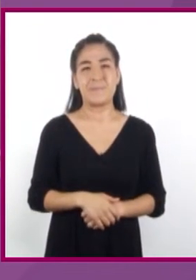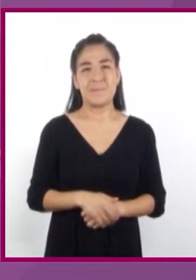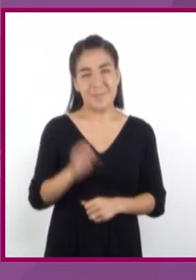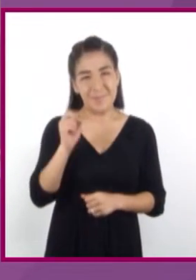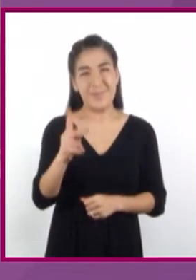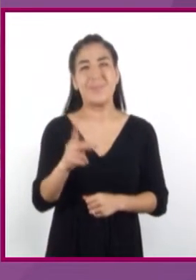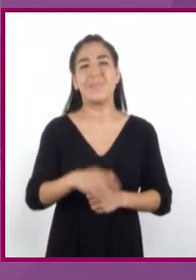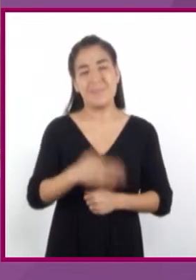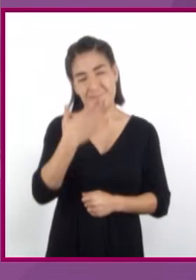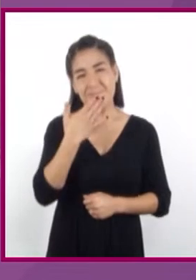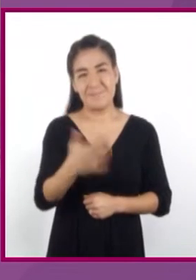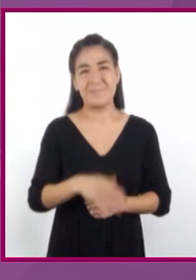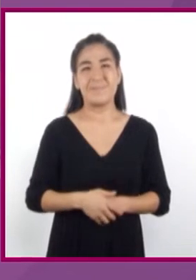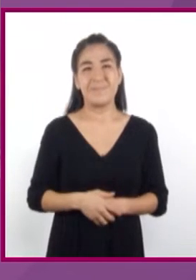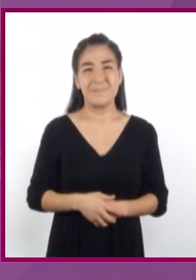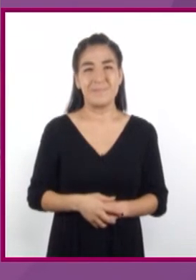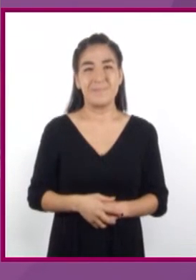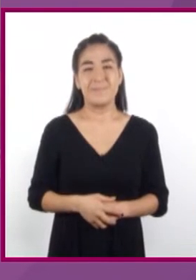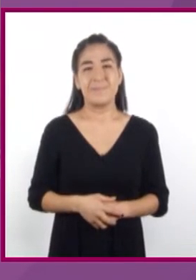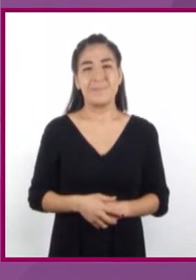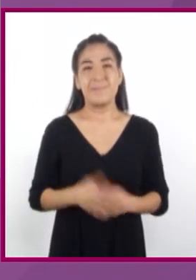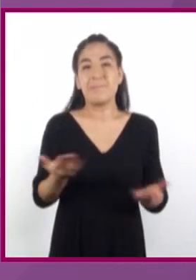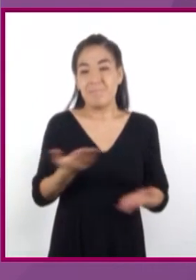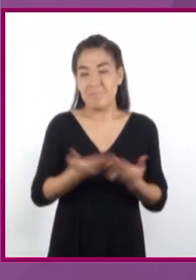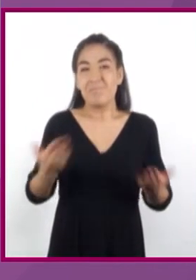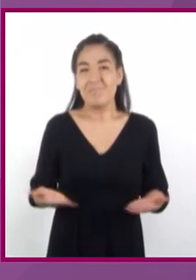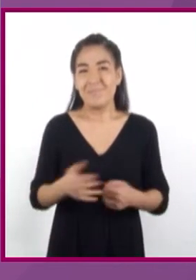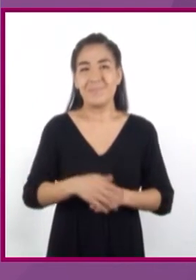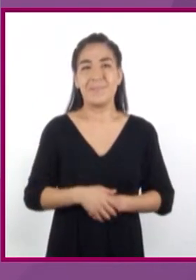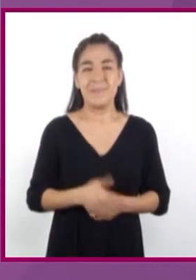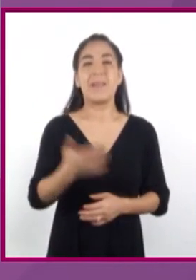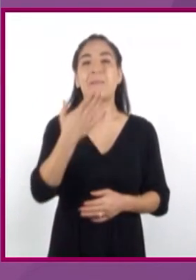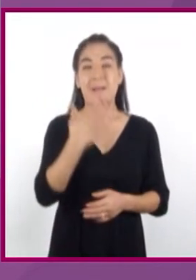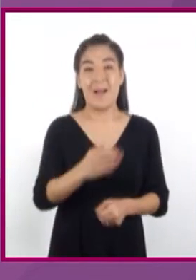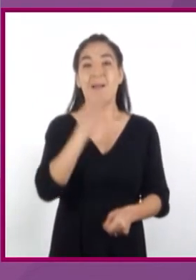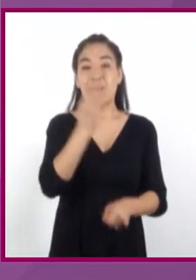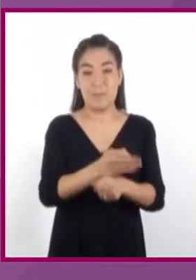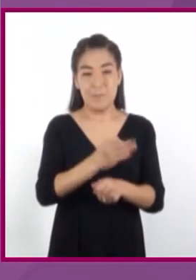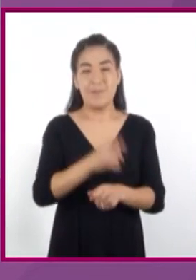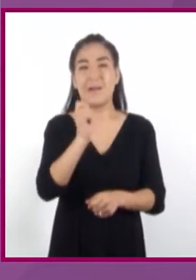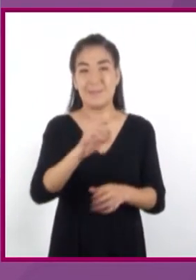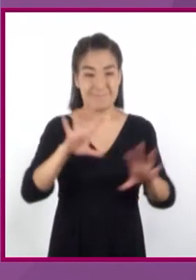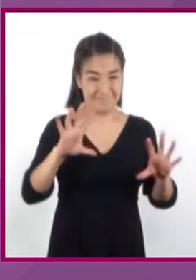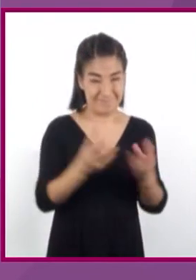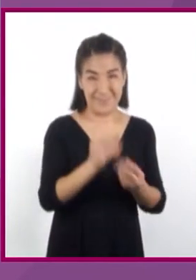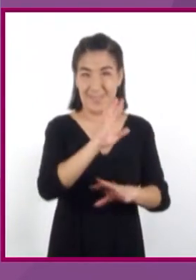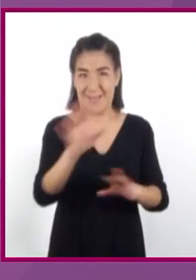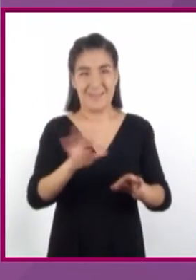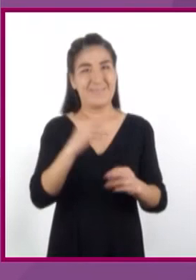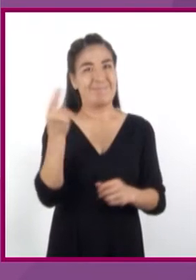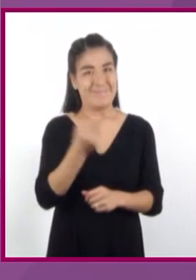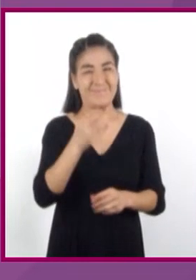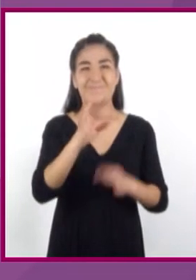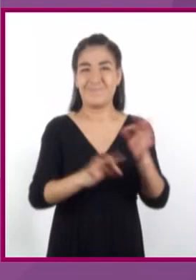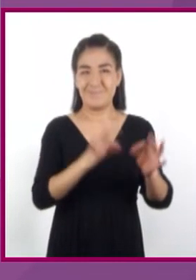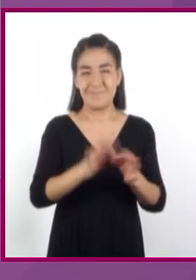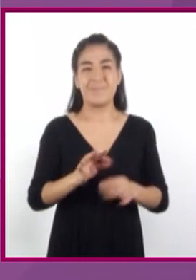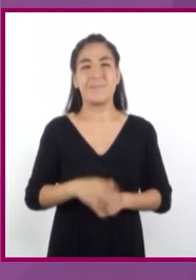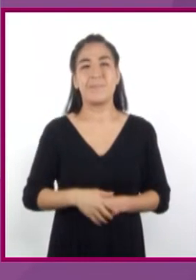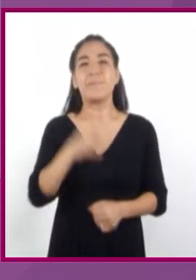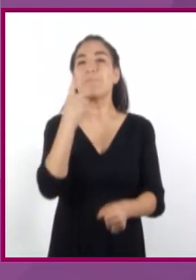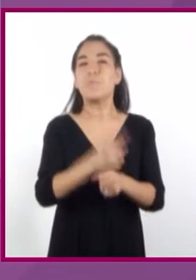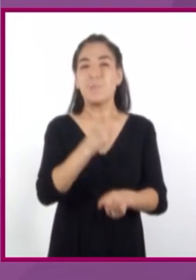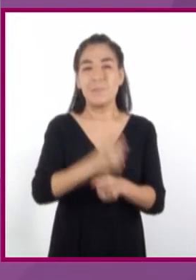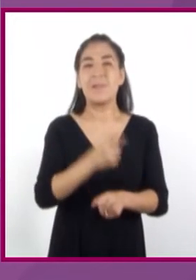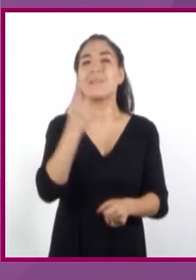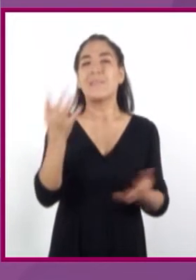ok, está bien. ¿Y ahora? Bien, ahora que tenemos todo lo necesario, lo primero